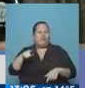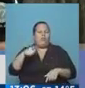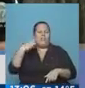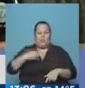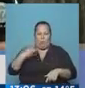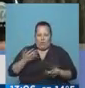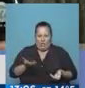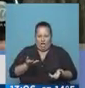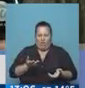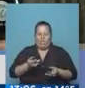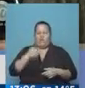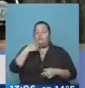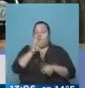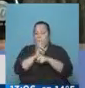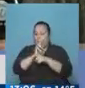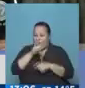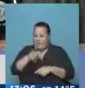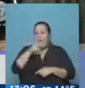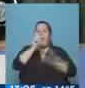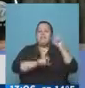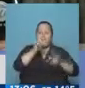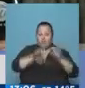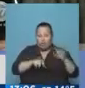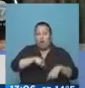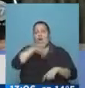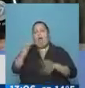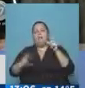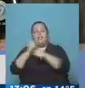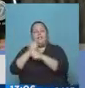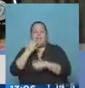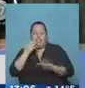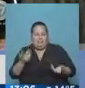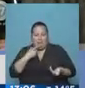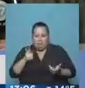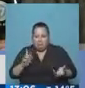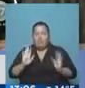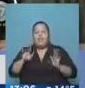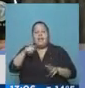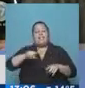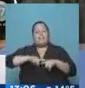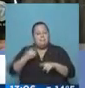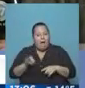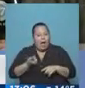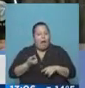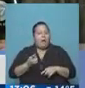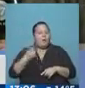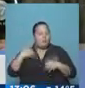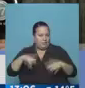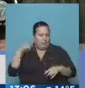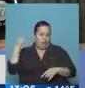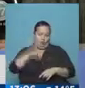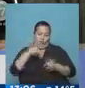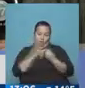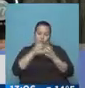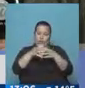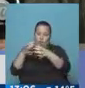que está así vigilando tanto a los pasajeros como a los trabajadores del sarmiento y esta medida que ha tenido un importante rechazo de